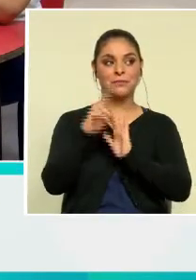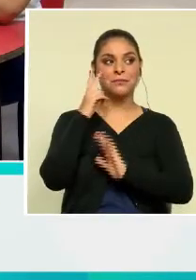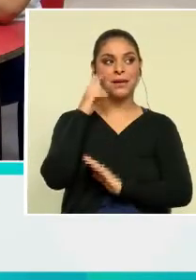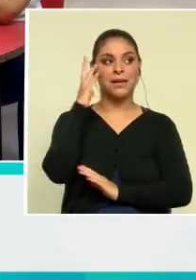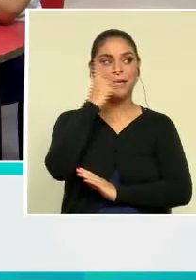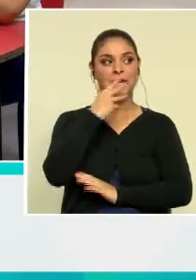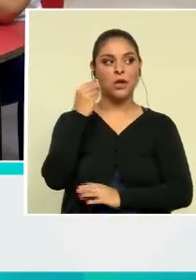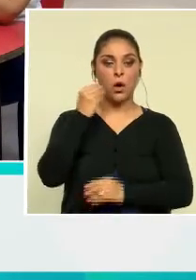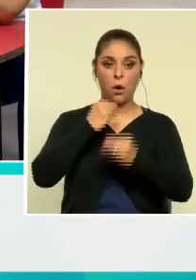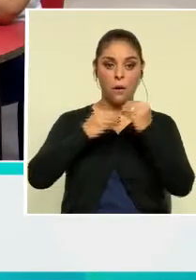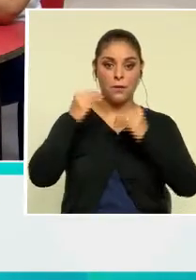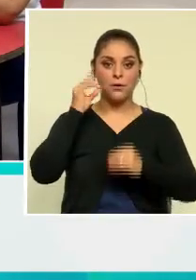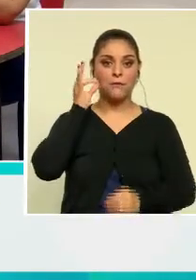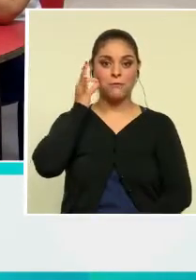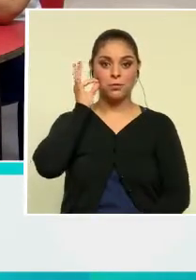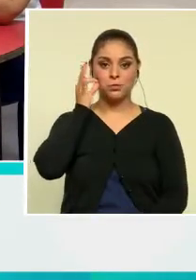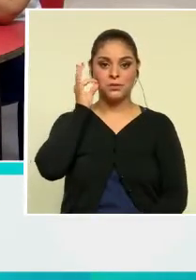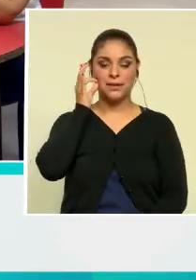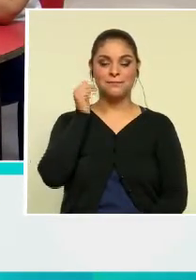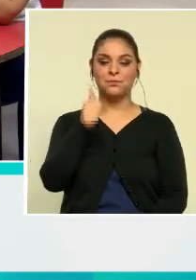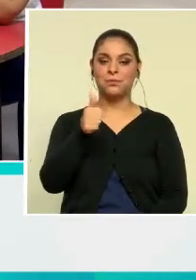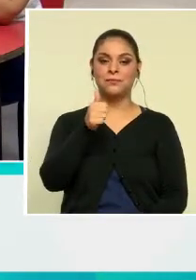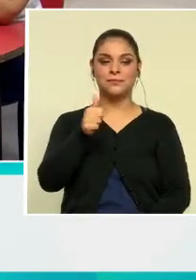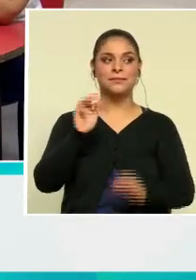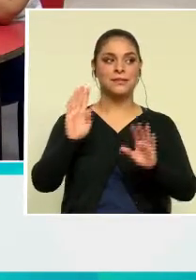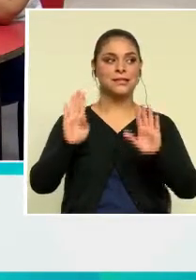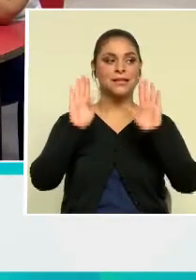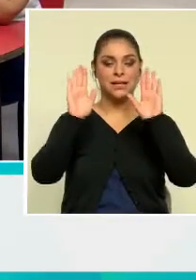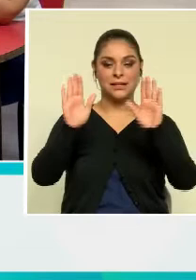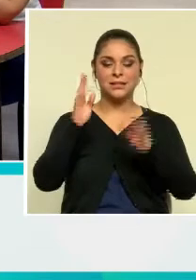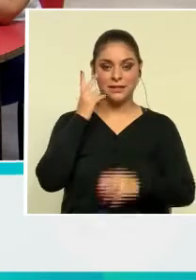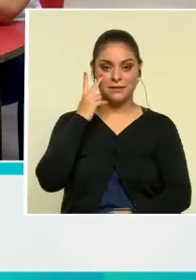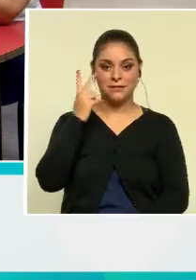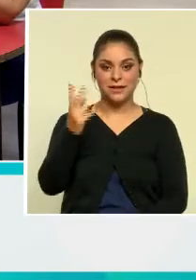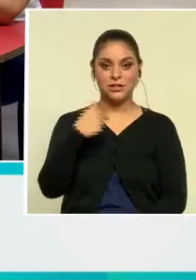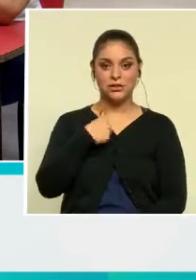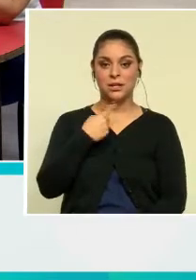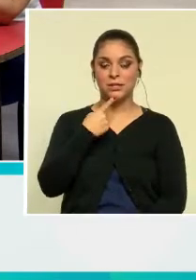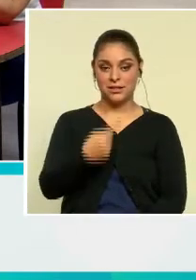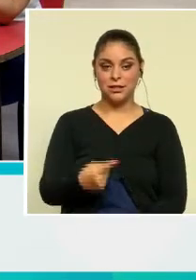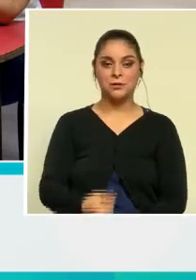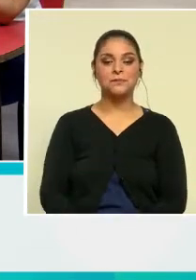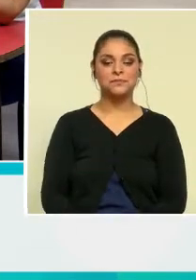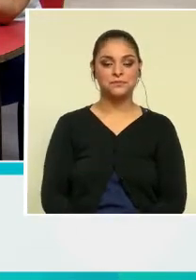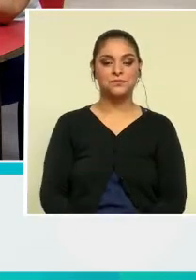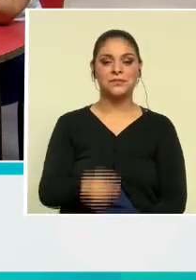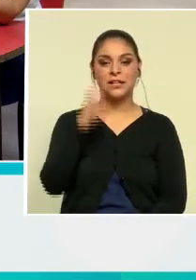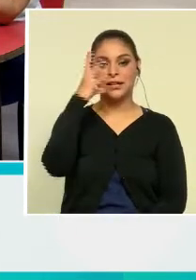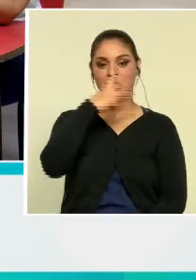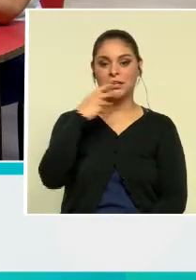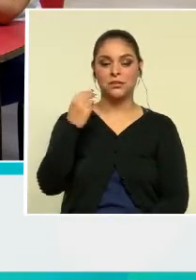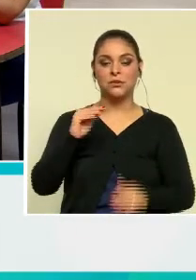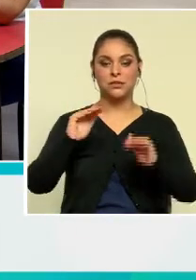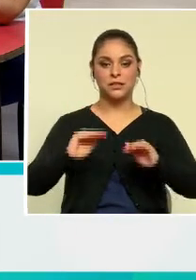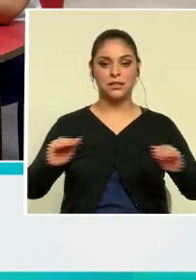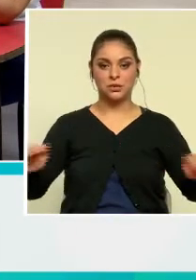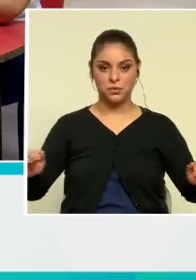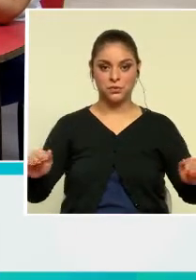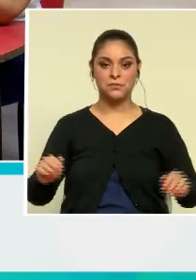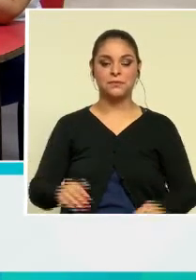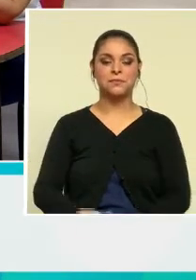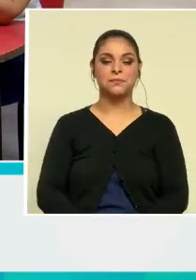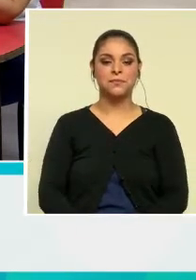haciendo fruta súper bien de lo que lleve a esos niños que